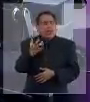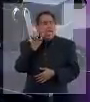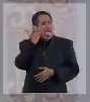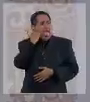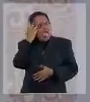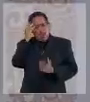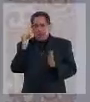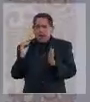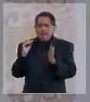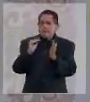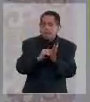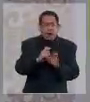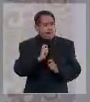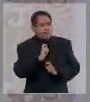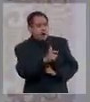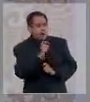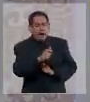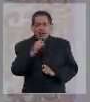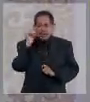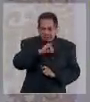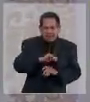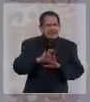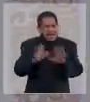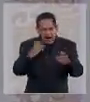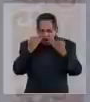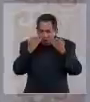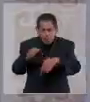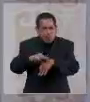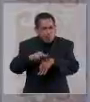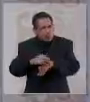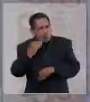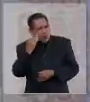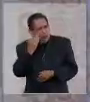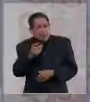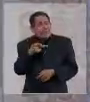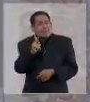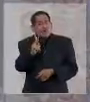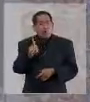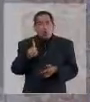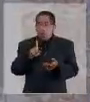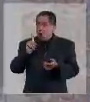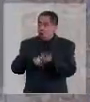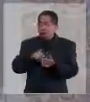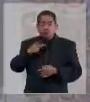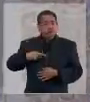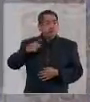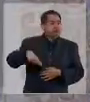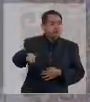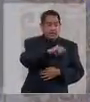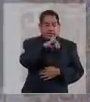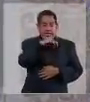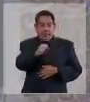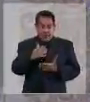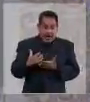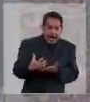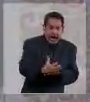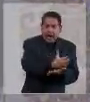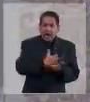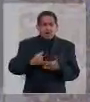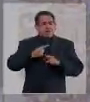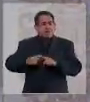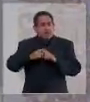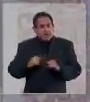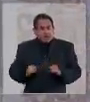cuotas obreros patronales. Existe la evidencia porque hoy los ingresos que tiene el Seguro Social o que tienen las